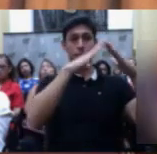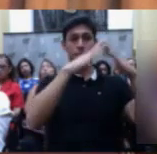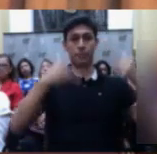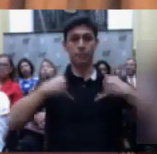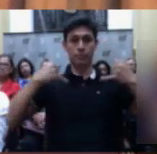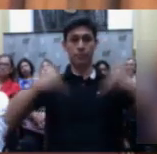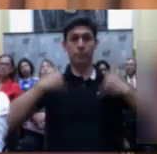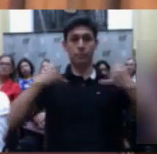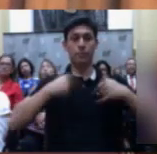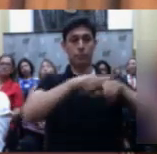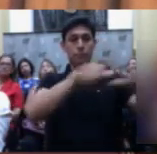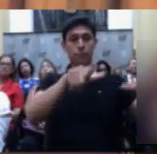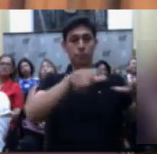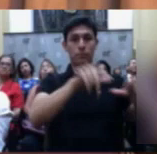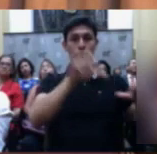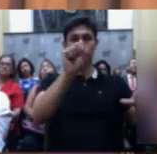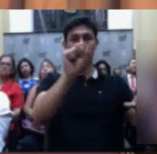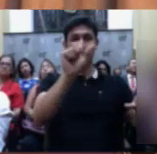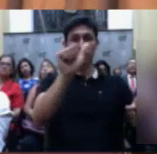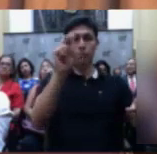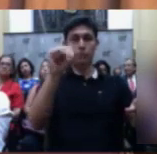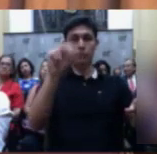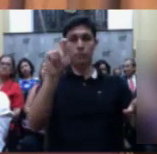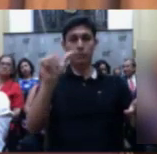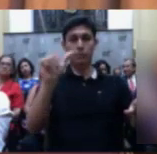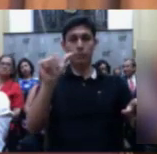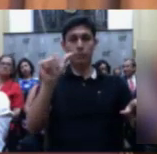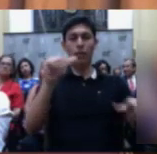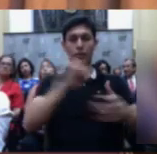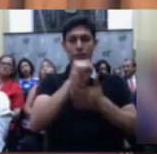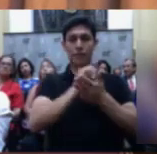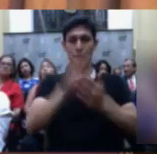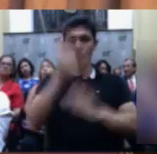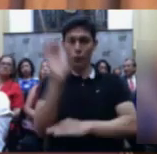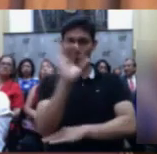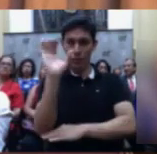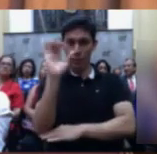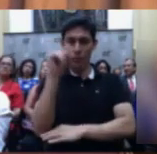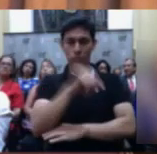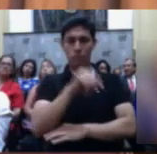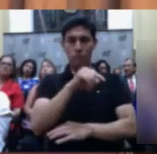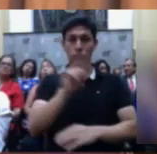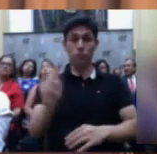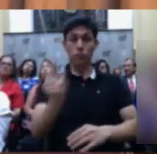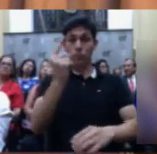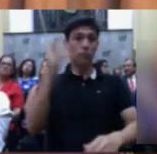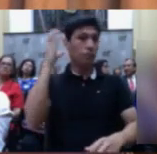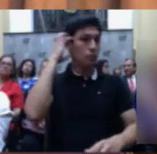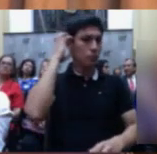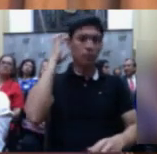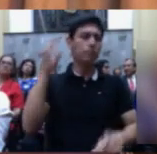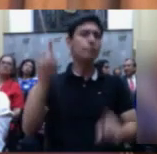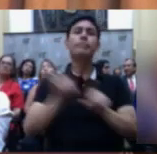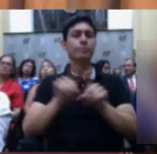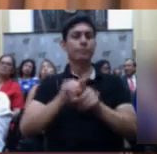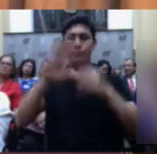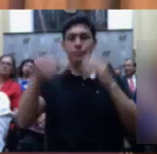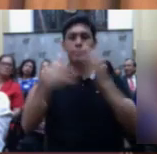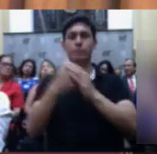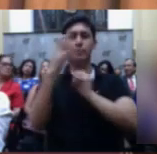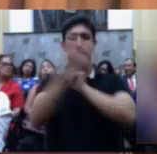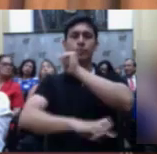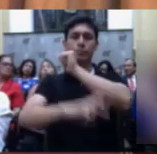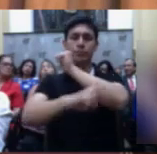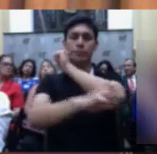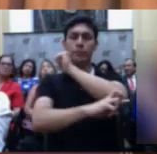Prolongada en Santa Cruz, la más grande y moderna no solo de Miraflores, sino de todo el país, de tal manera que